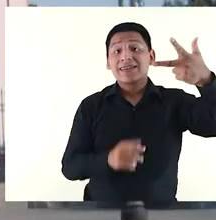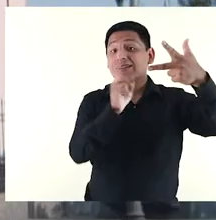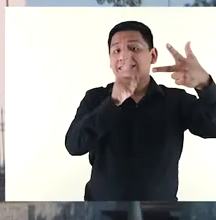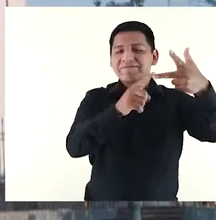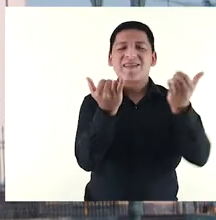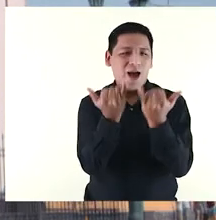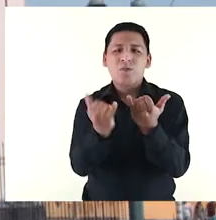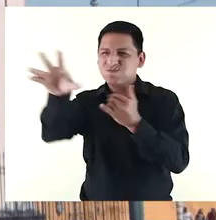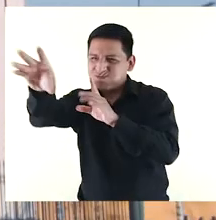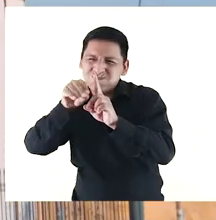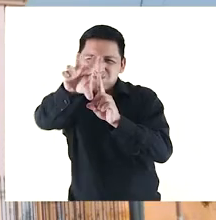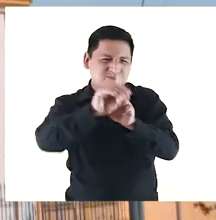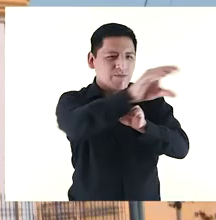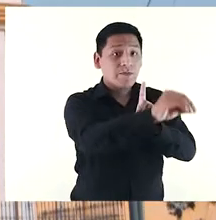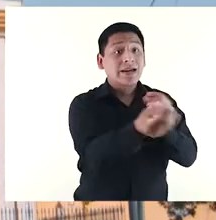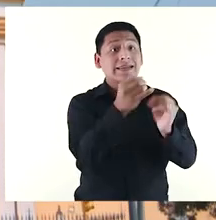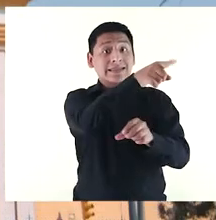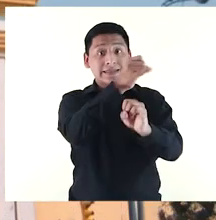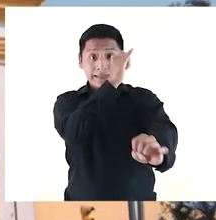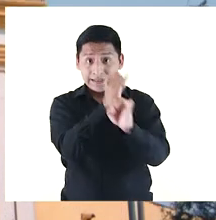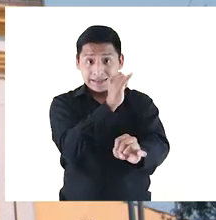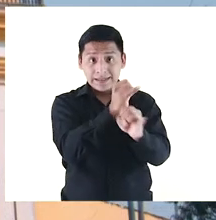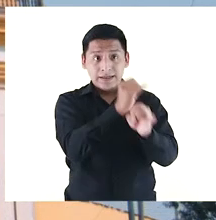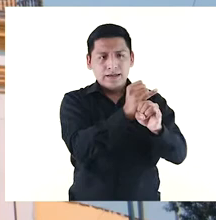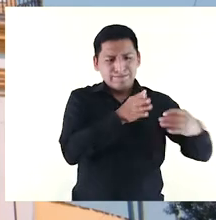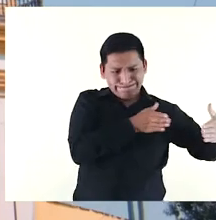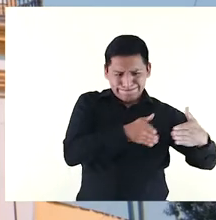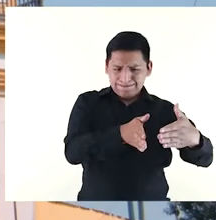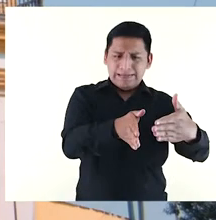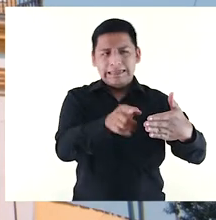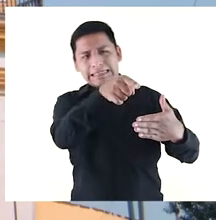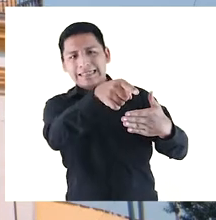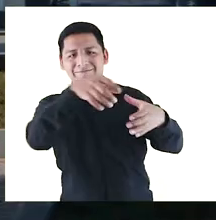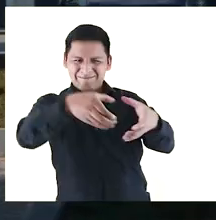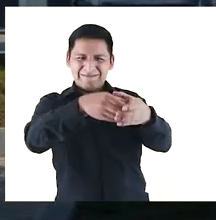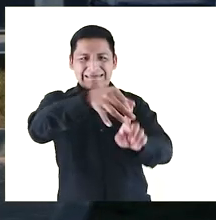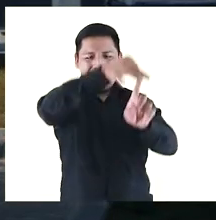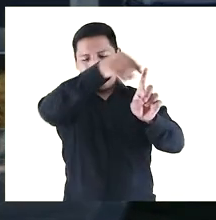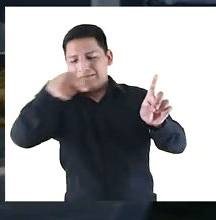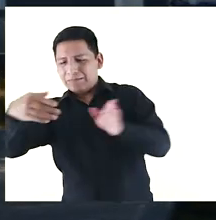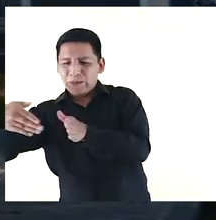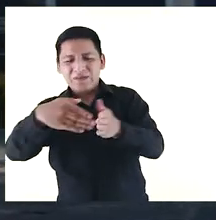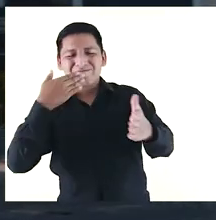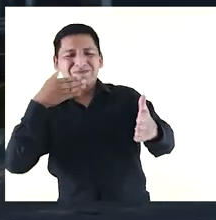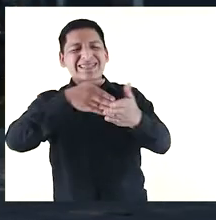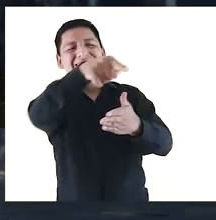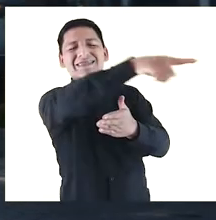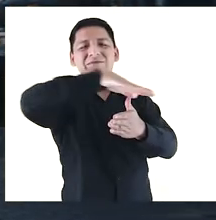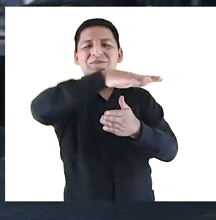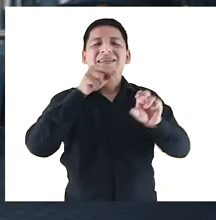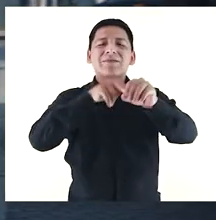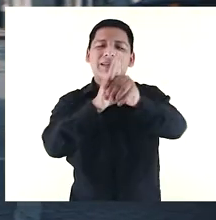tercera es producto de la modernidad, ya que la iglesia de alguna manera estaba en un requiebre del camino. Esta estorbaba la vía hacia